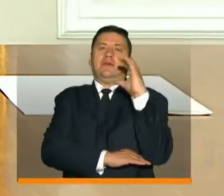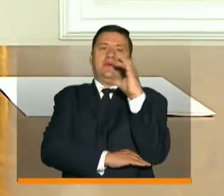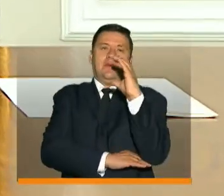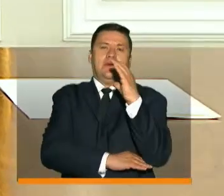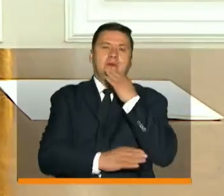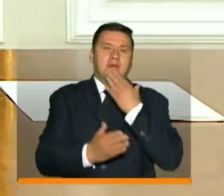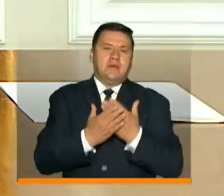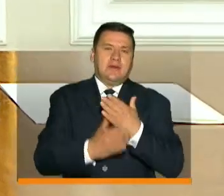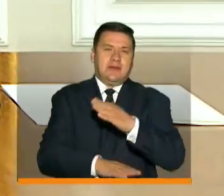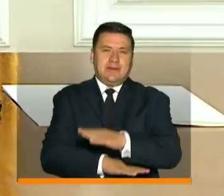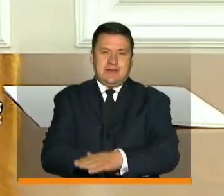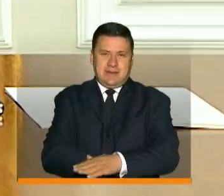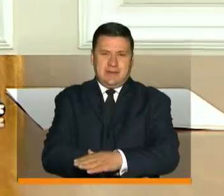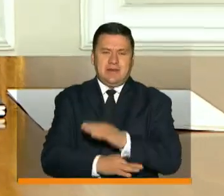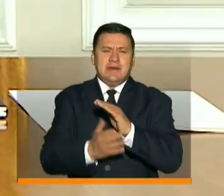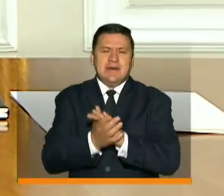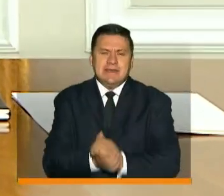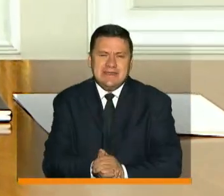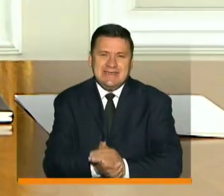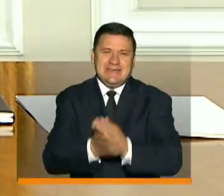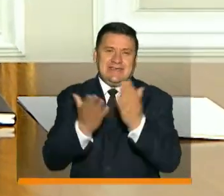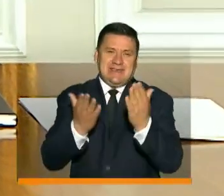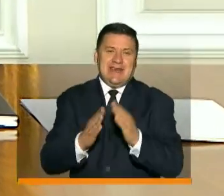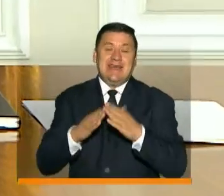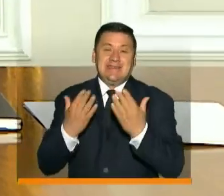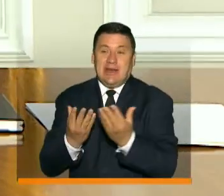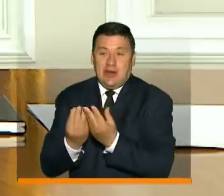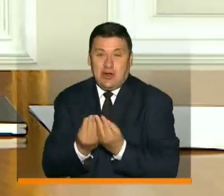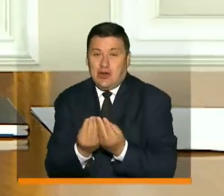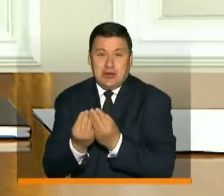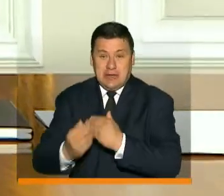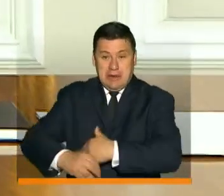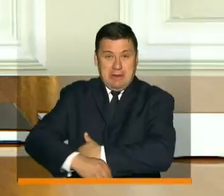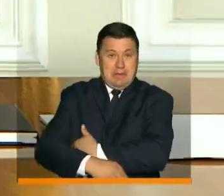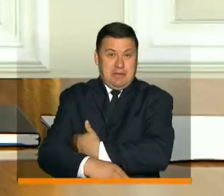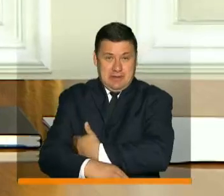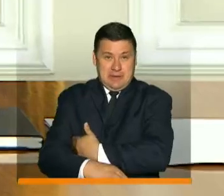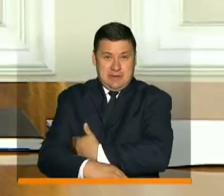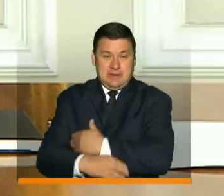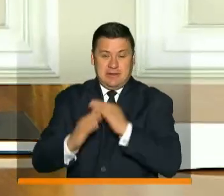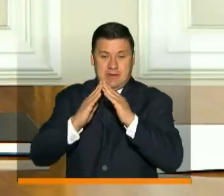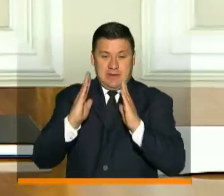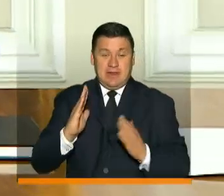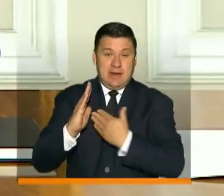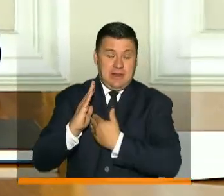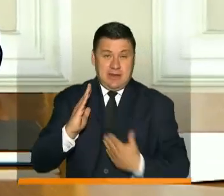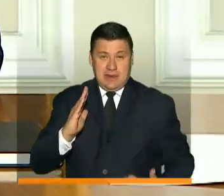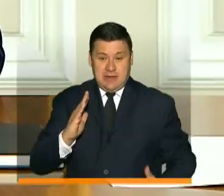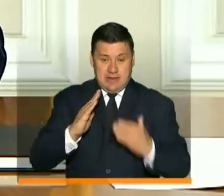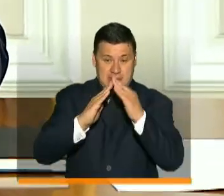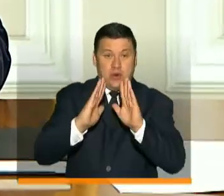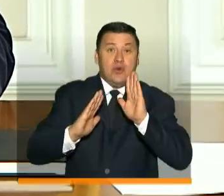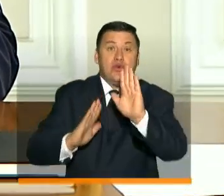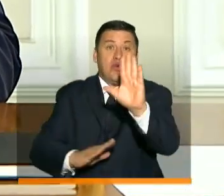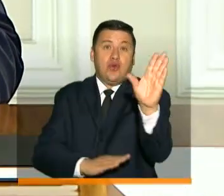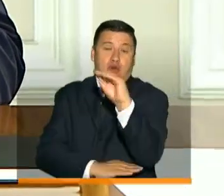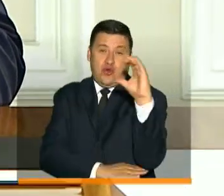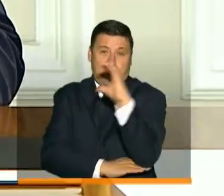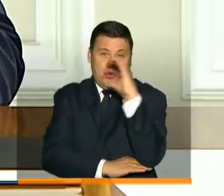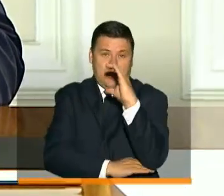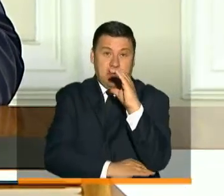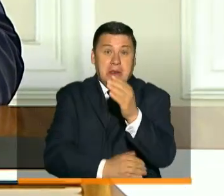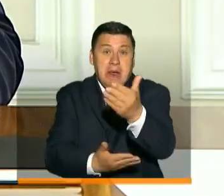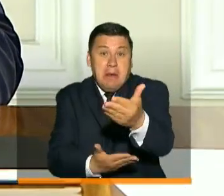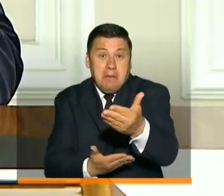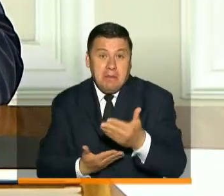Colombianos, muy buenas tardes. Los saludo una vez más desde la sala del Consejo de Ministros de la Casa de Nariño, la casa de todos los colombianos. Les